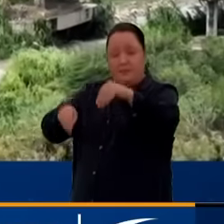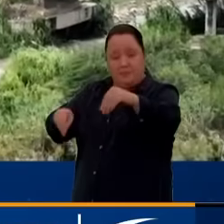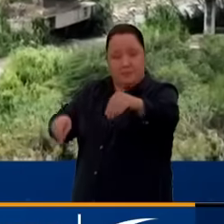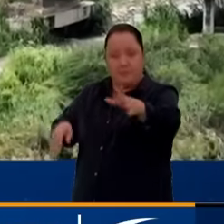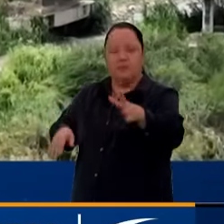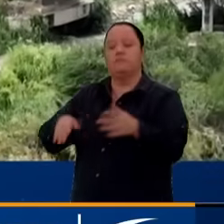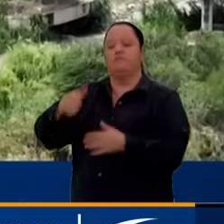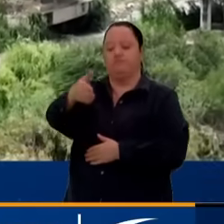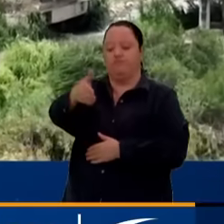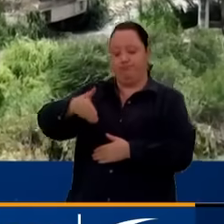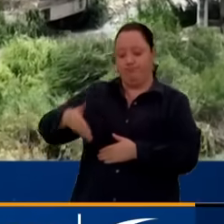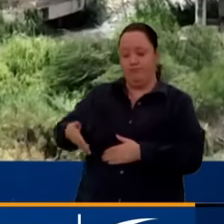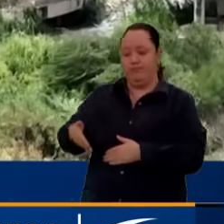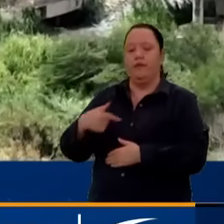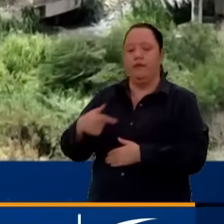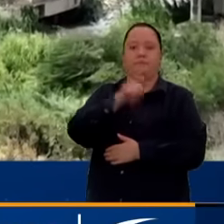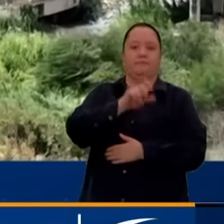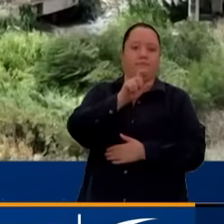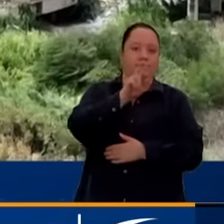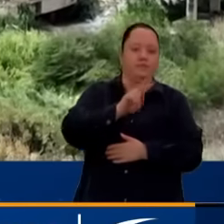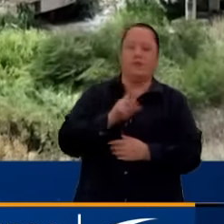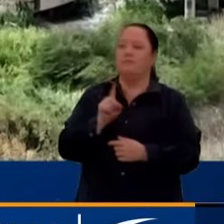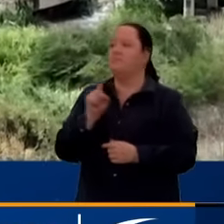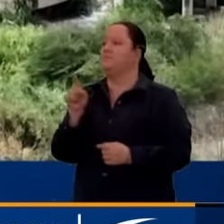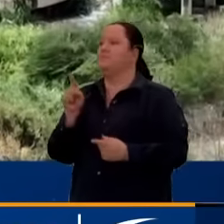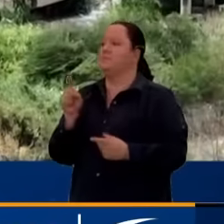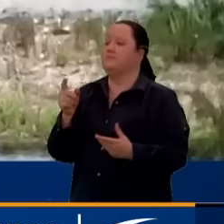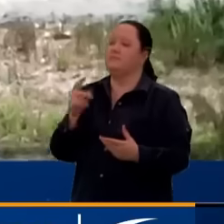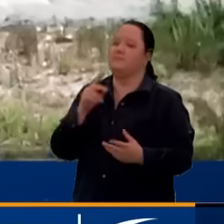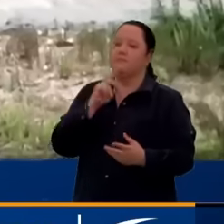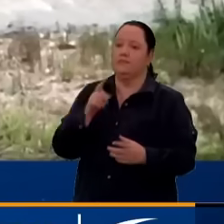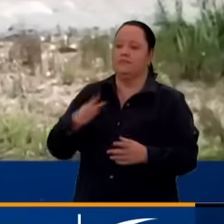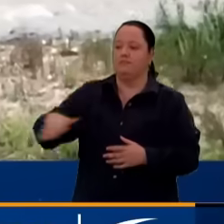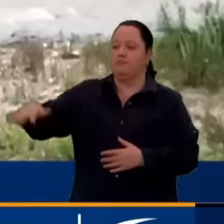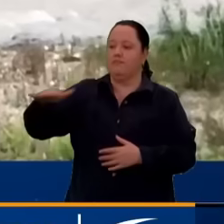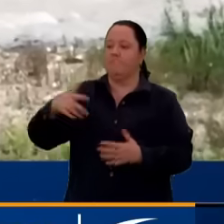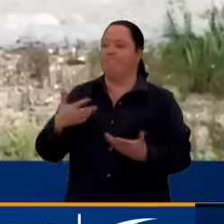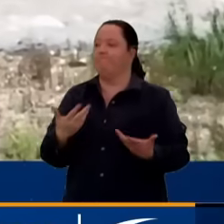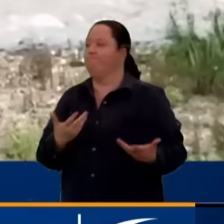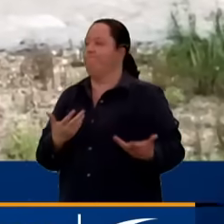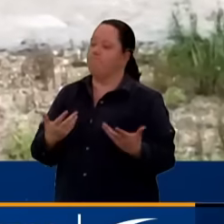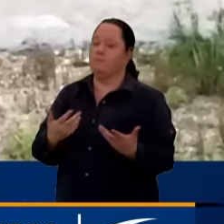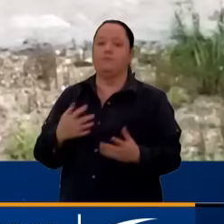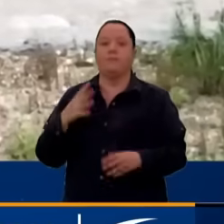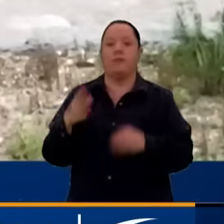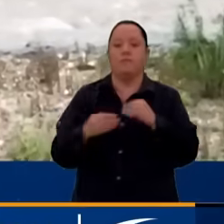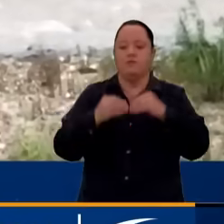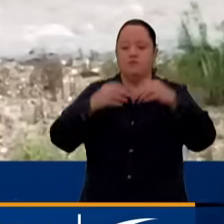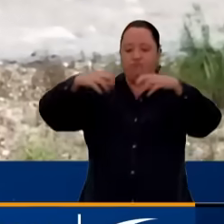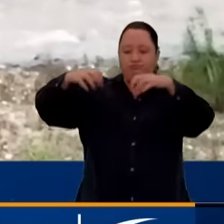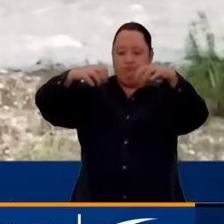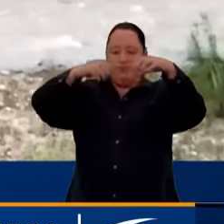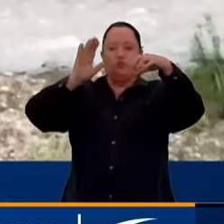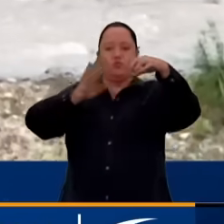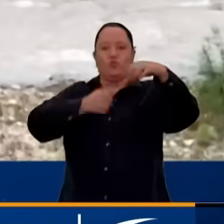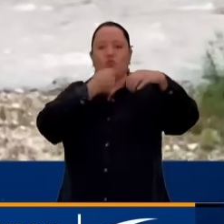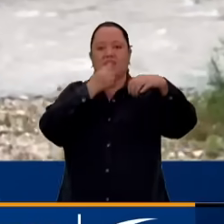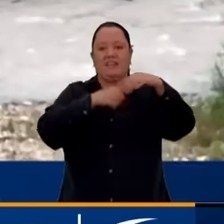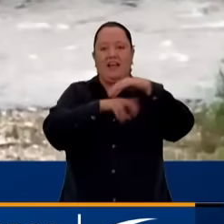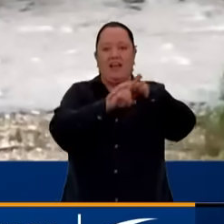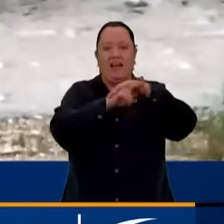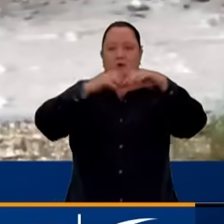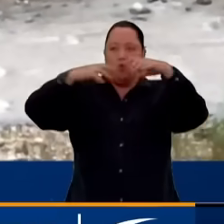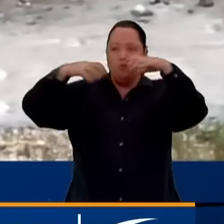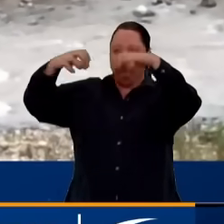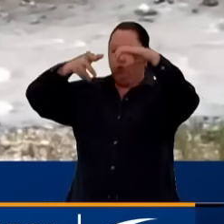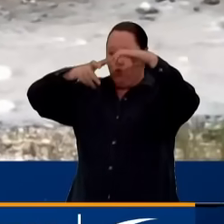los venezolanos de llegar hasta este punto, a la Guardia Venezolana. Y también nuestro dron, el dron de Noticias Caracol, logró las